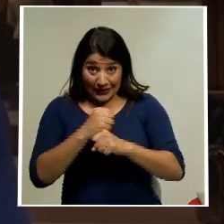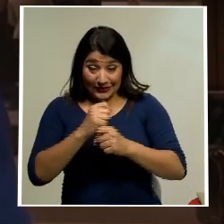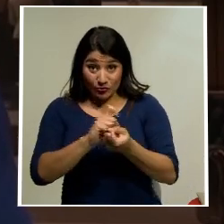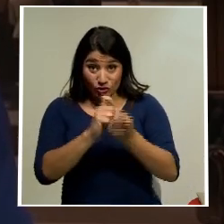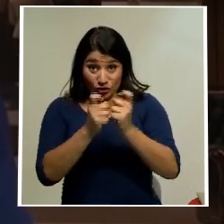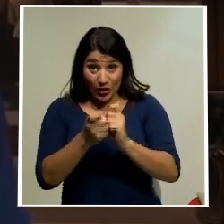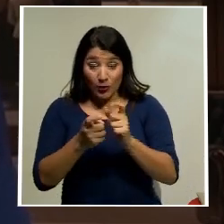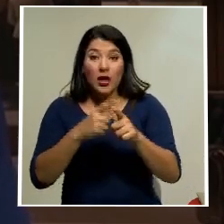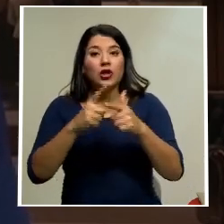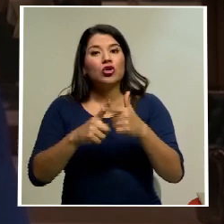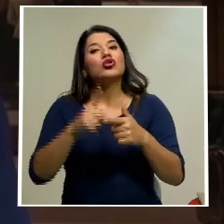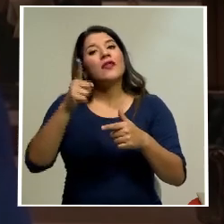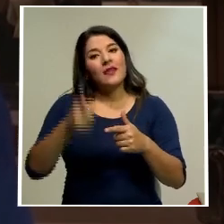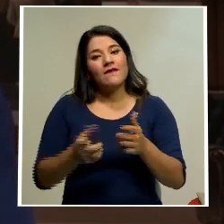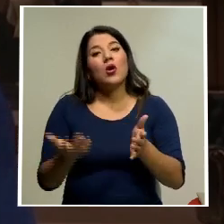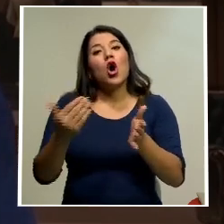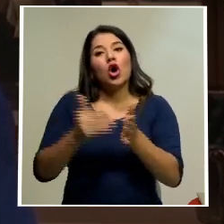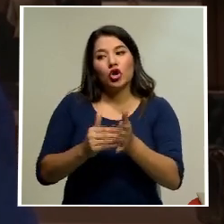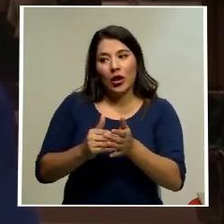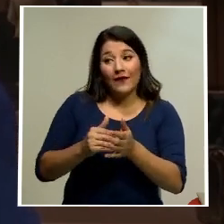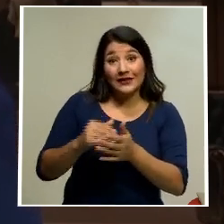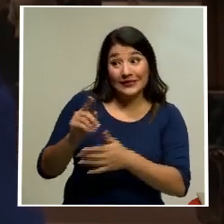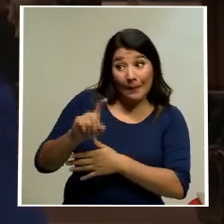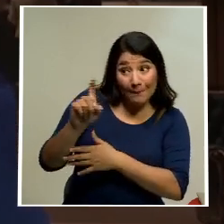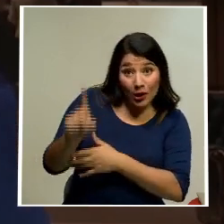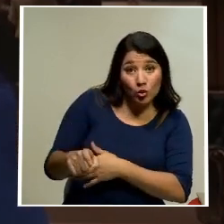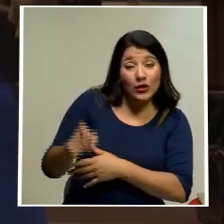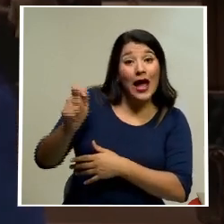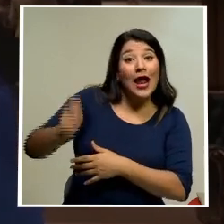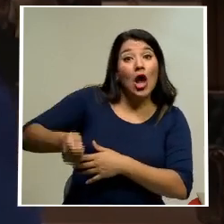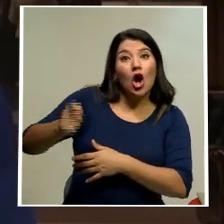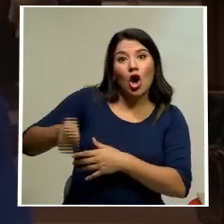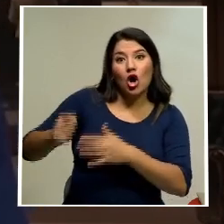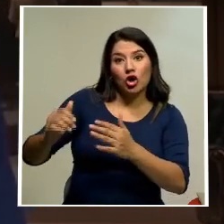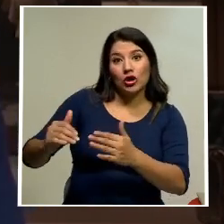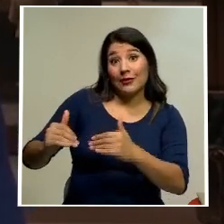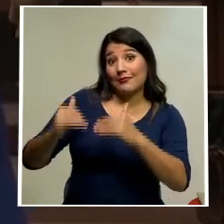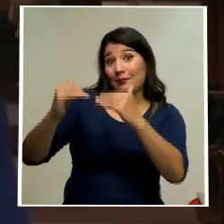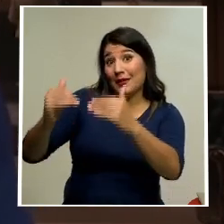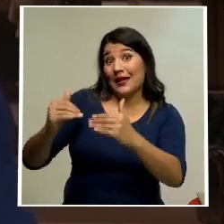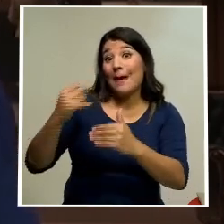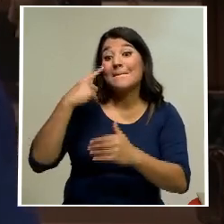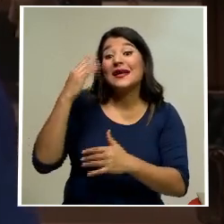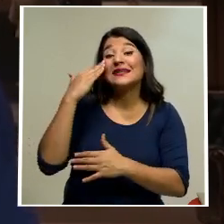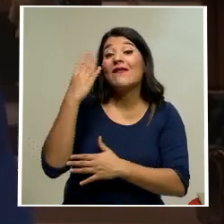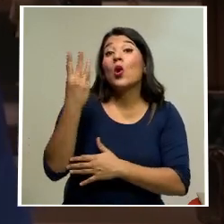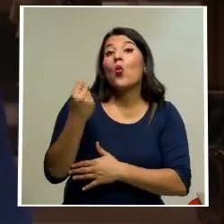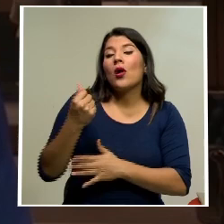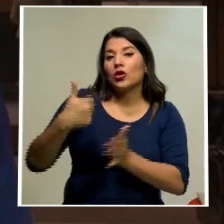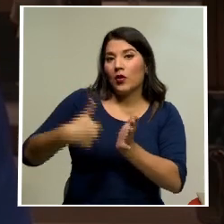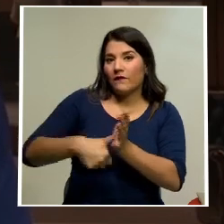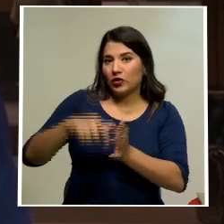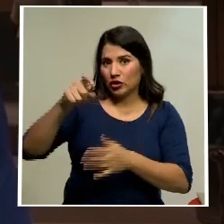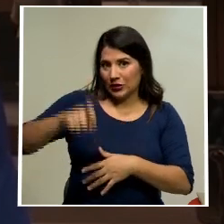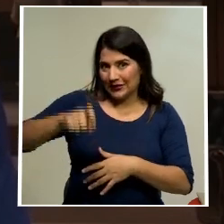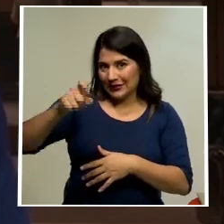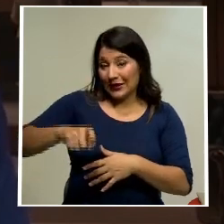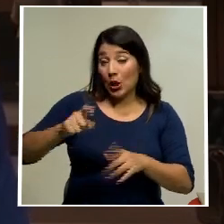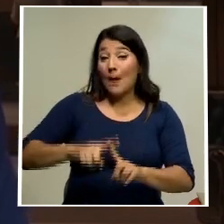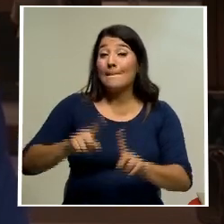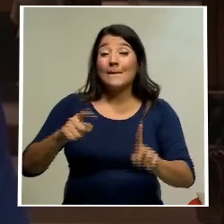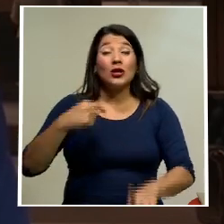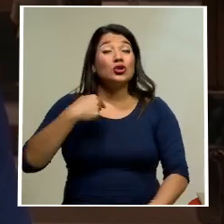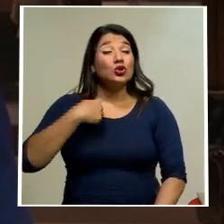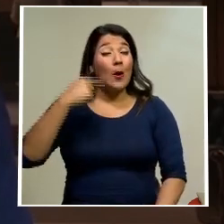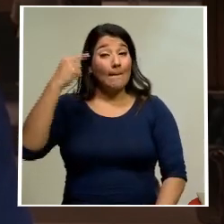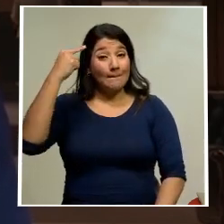que hacer de nuevo la consulta a la Corte Plena y en función de eso determinar cuál es la votación que se necesita. Pero una pensaría que con las